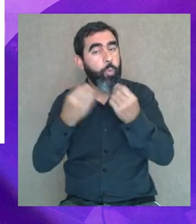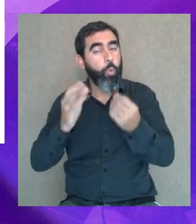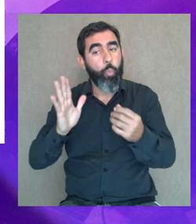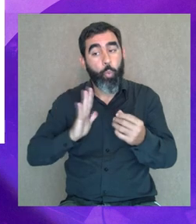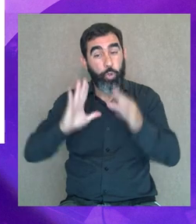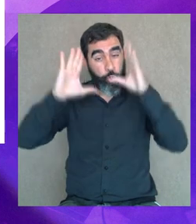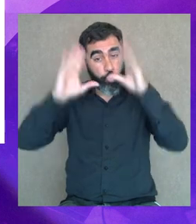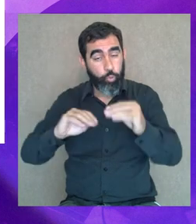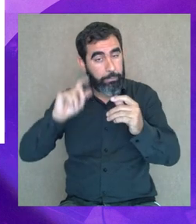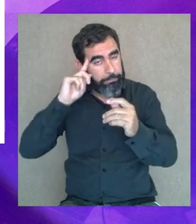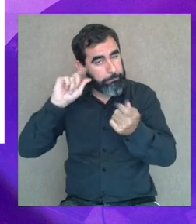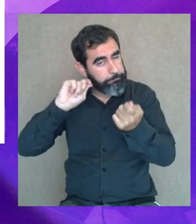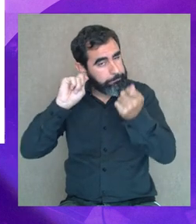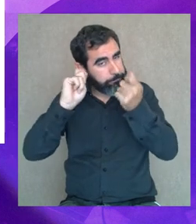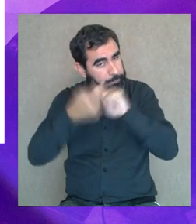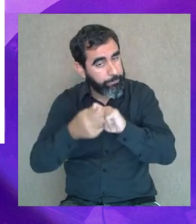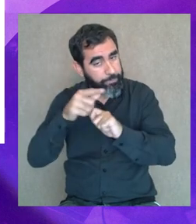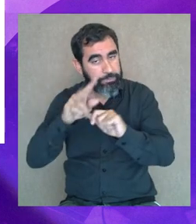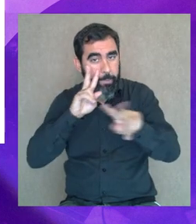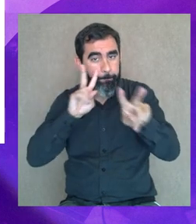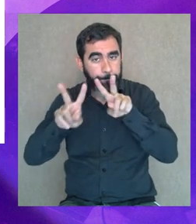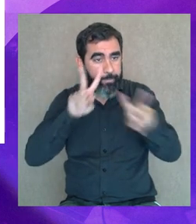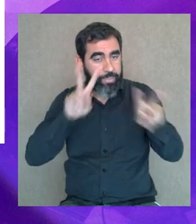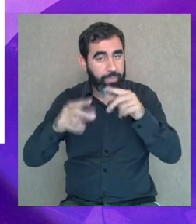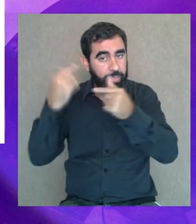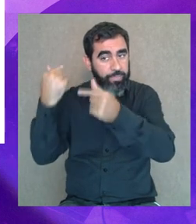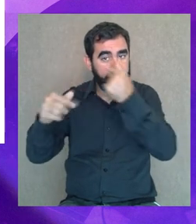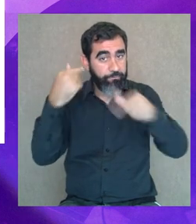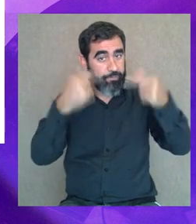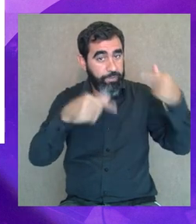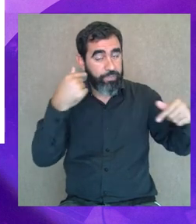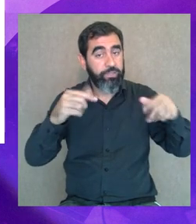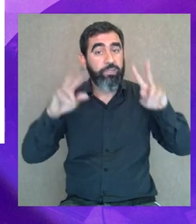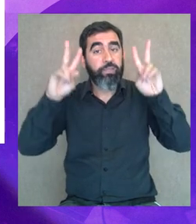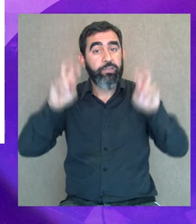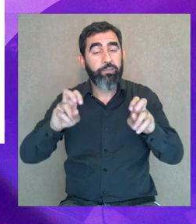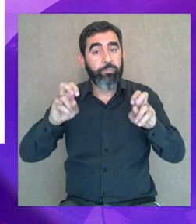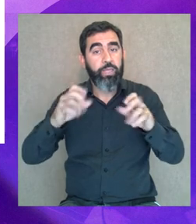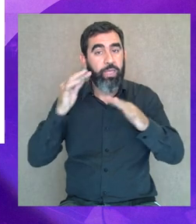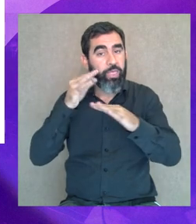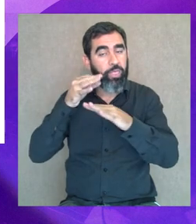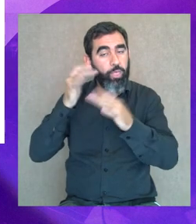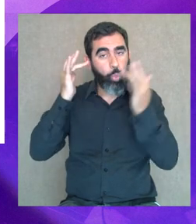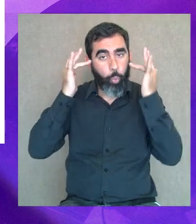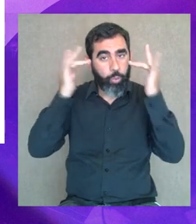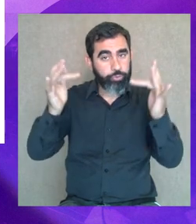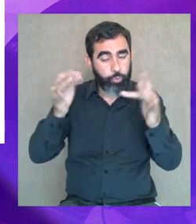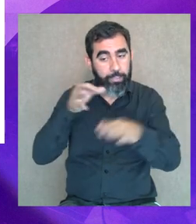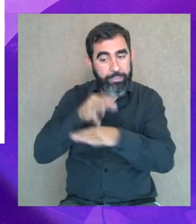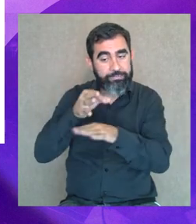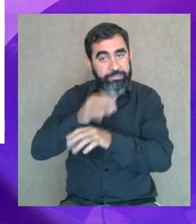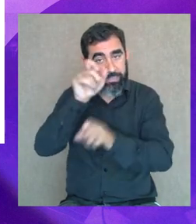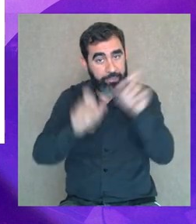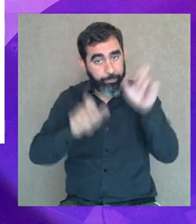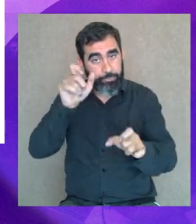estamos bueno repensando esa esas miradas diferentes en cuanto a educarnos y educar